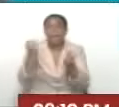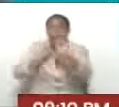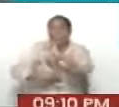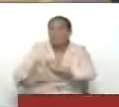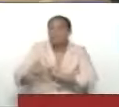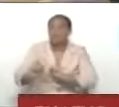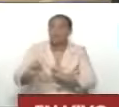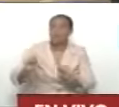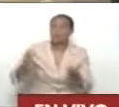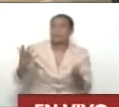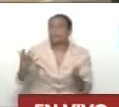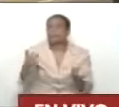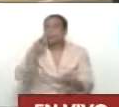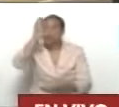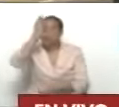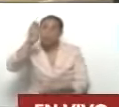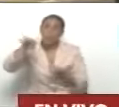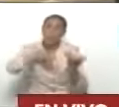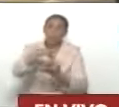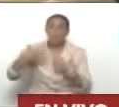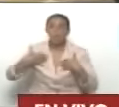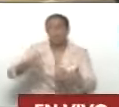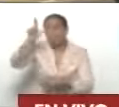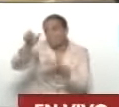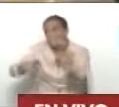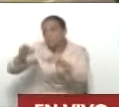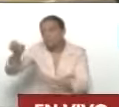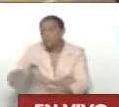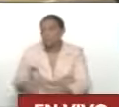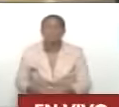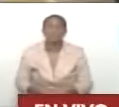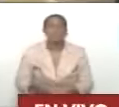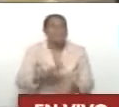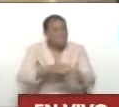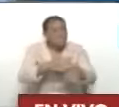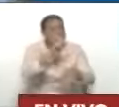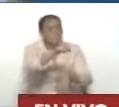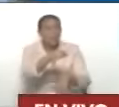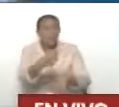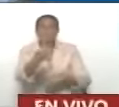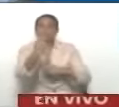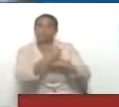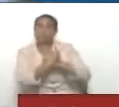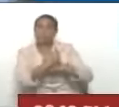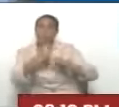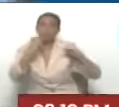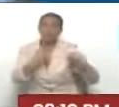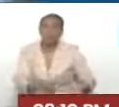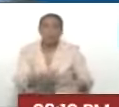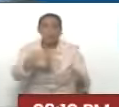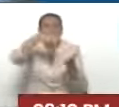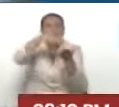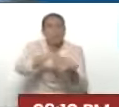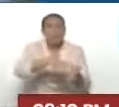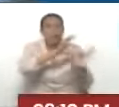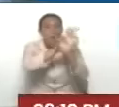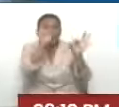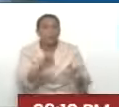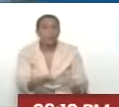este daños a la salud, básicamente. Claro, José Ismael, porque se impuso un formato